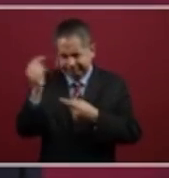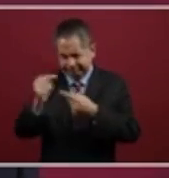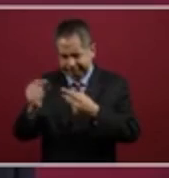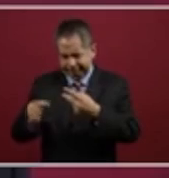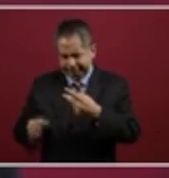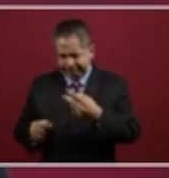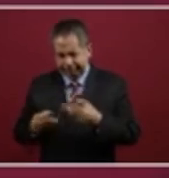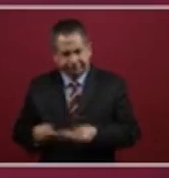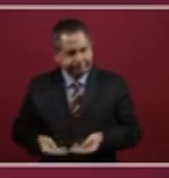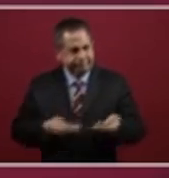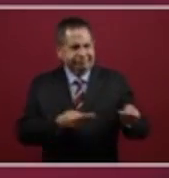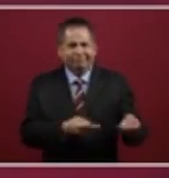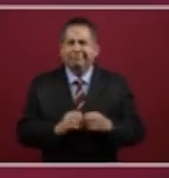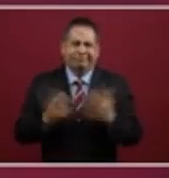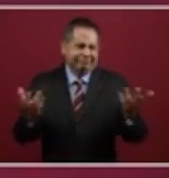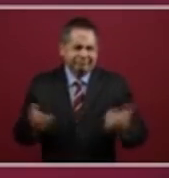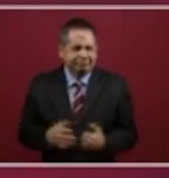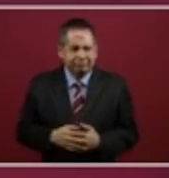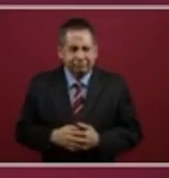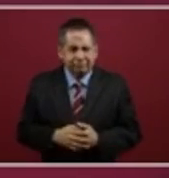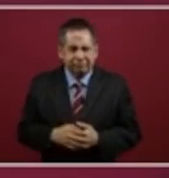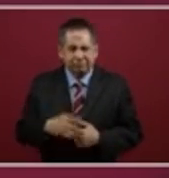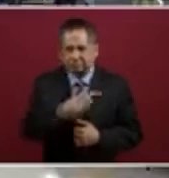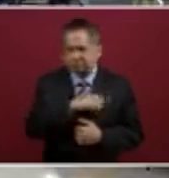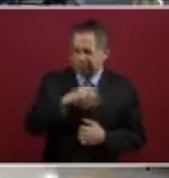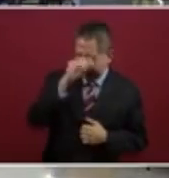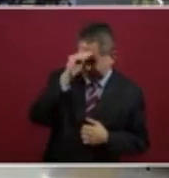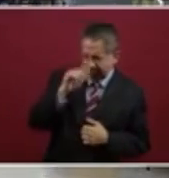¿Les parece poco?